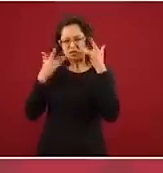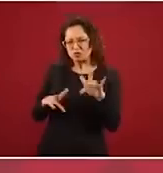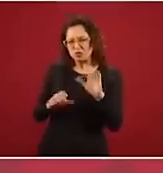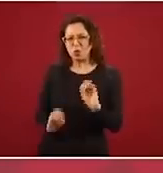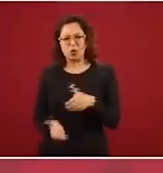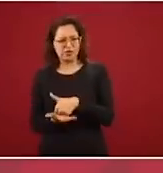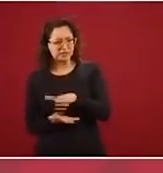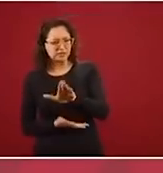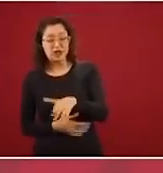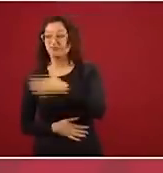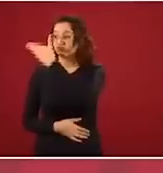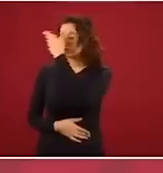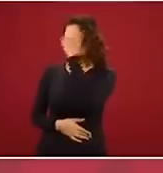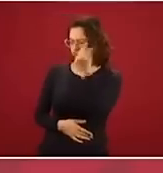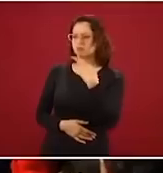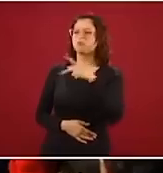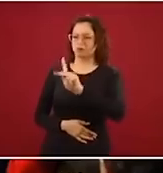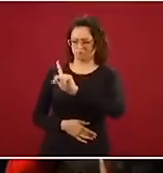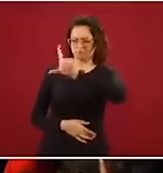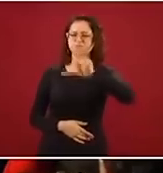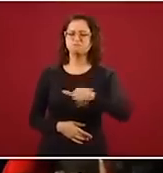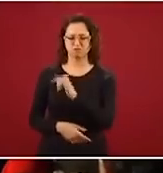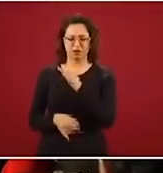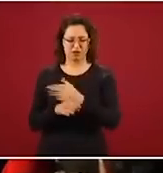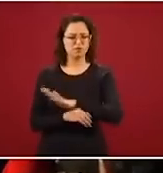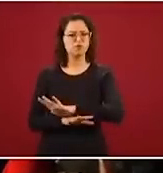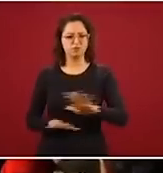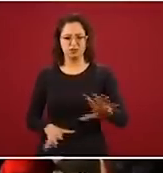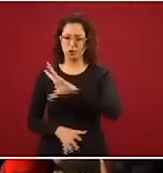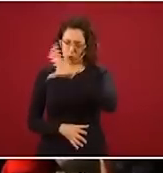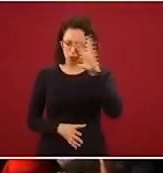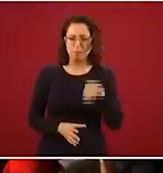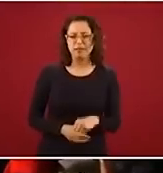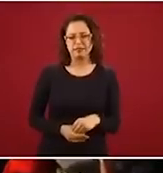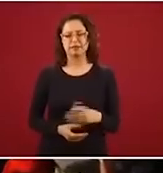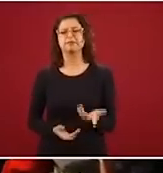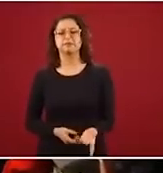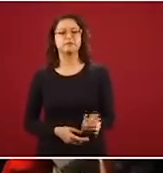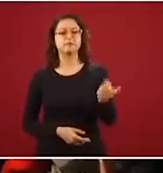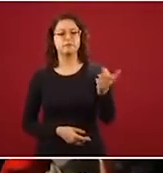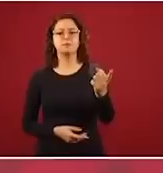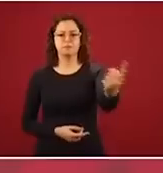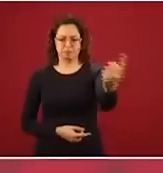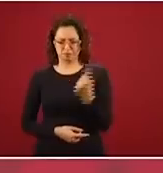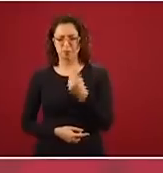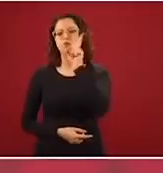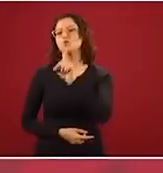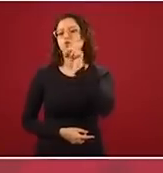información, porque va a venir aquí a informar la